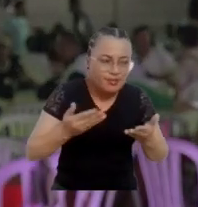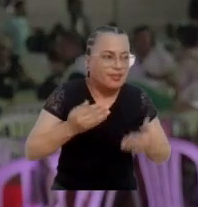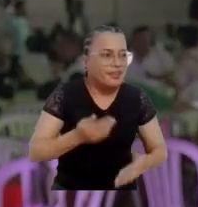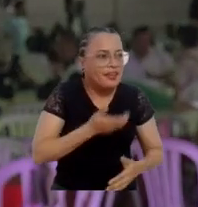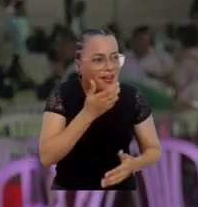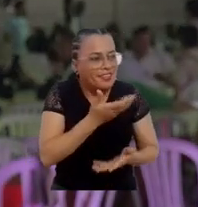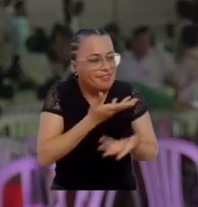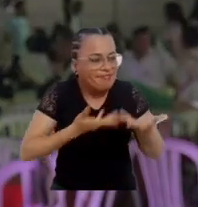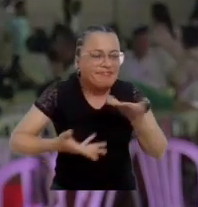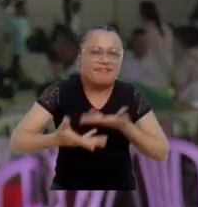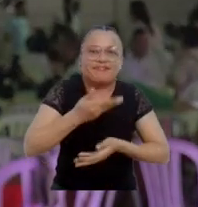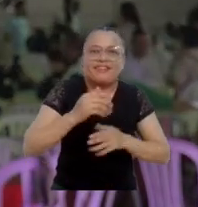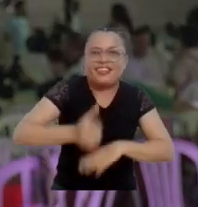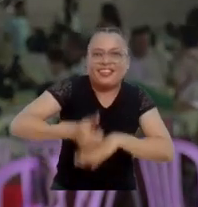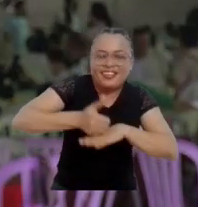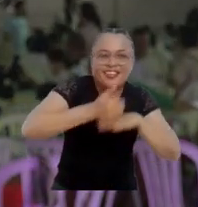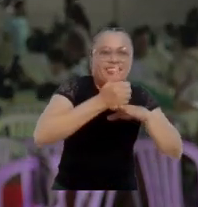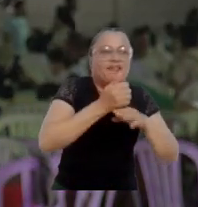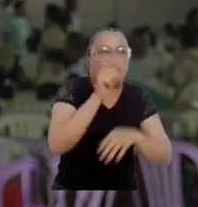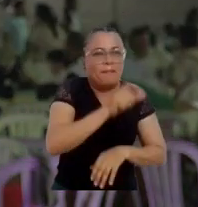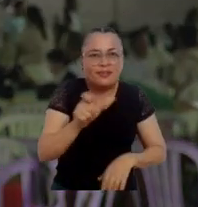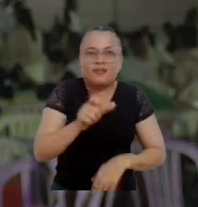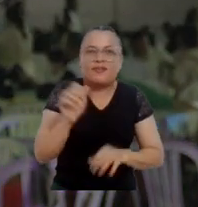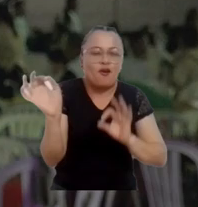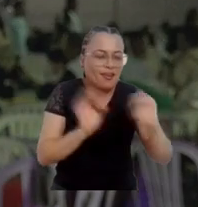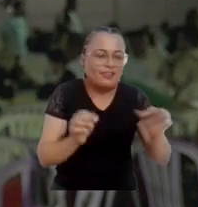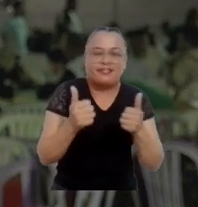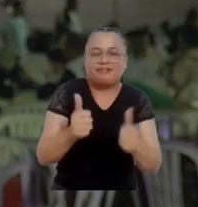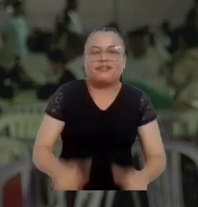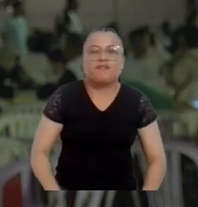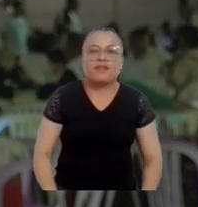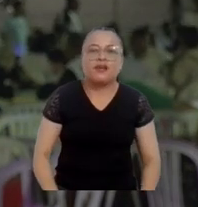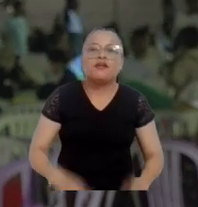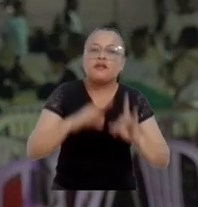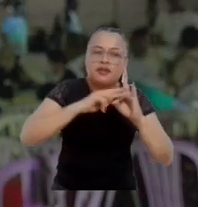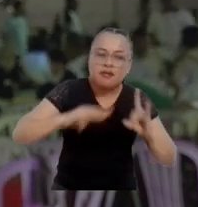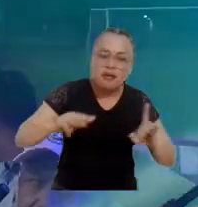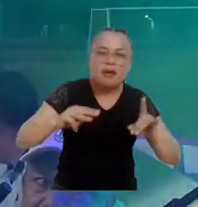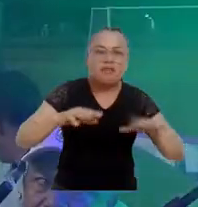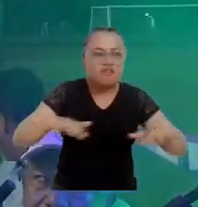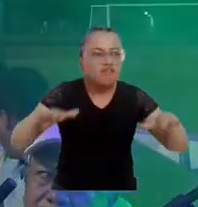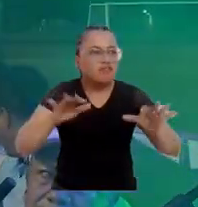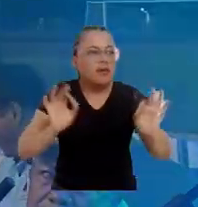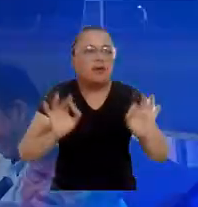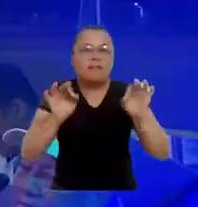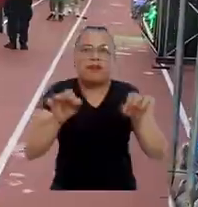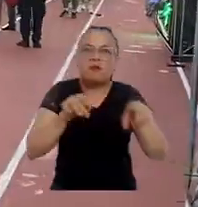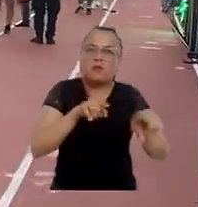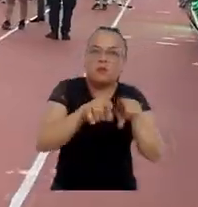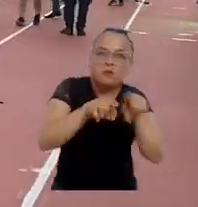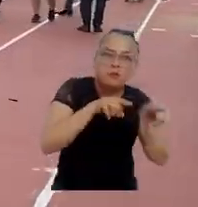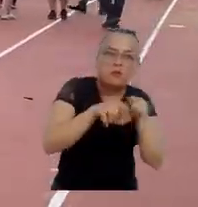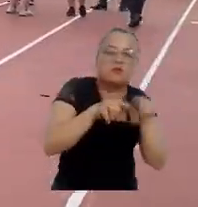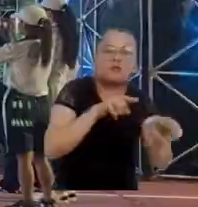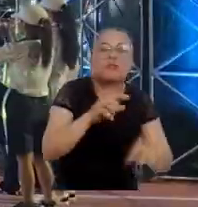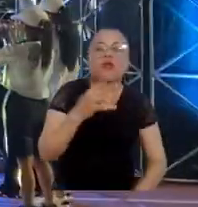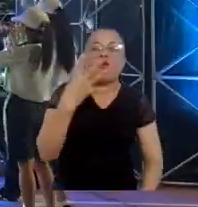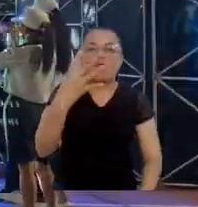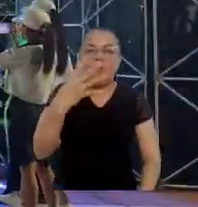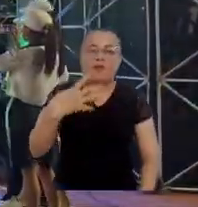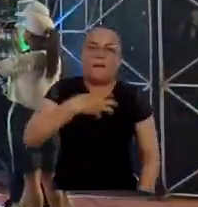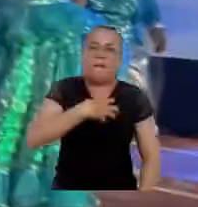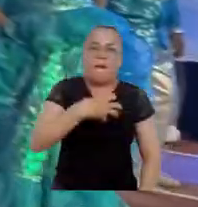tan cálido, toda la directiva, todas las personas, la organización. Unimagdalena logró un positivo balance en